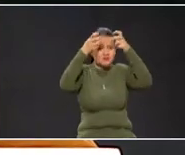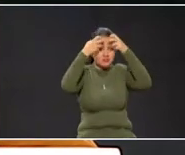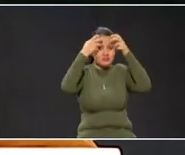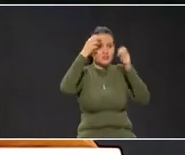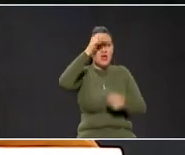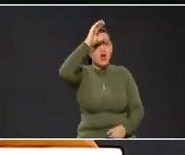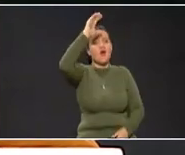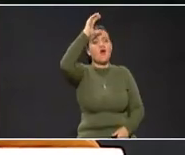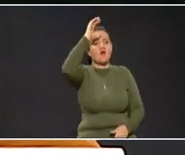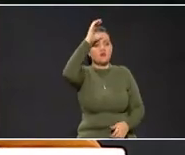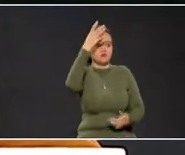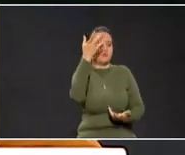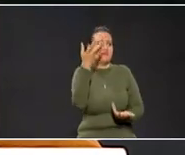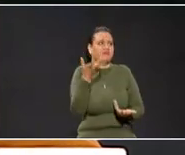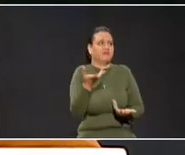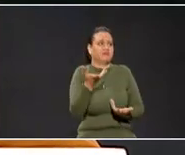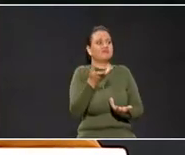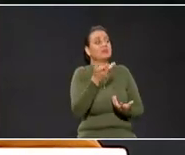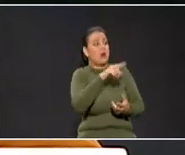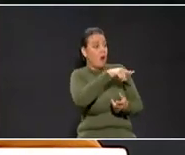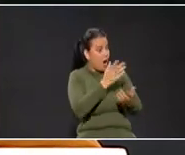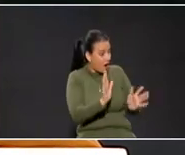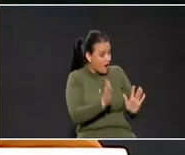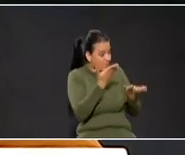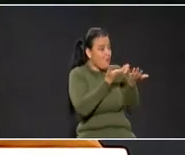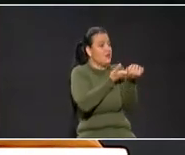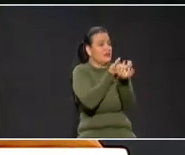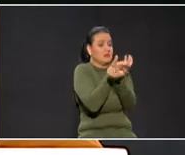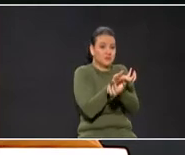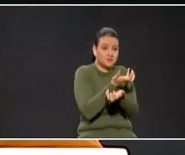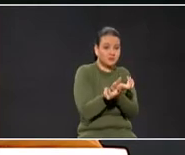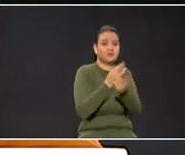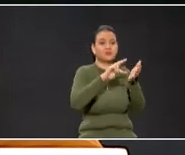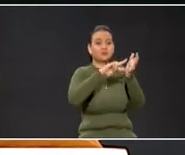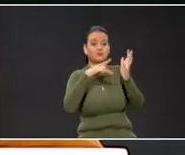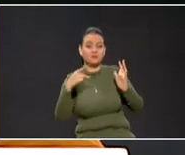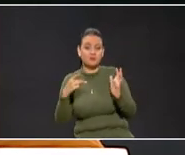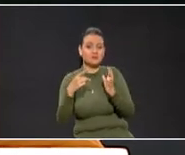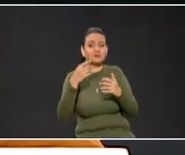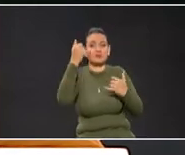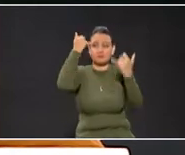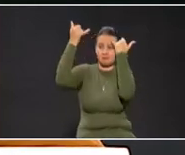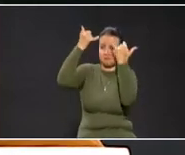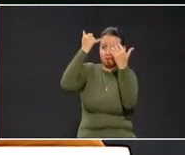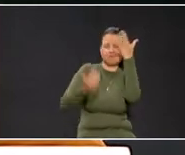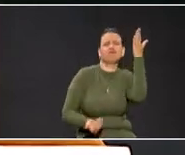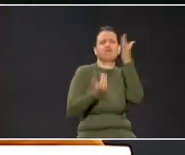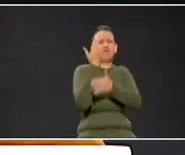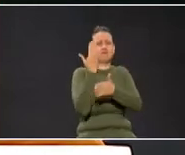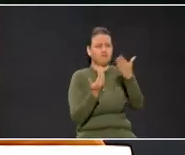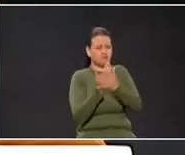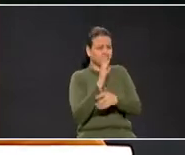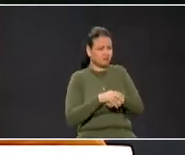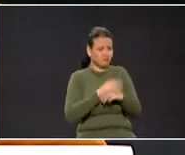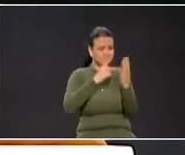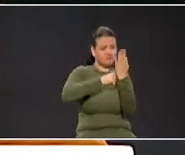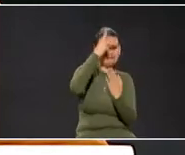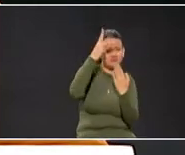incentivar el uso de la ciencia la tecnología y la innovación con proyectos de emprendimiento social